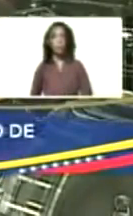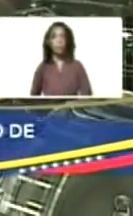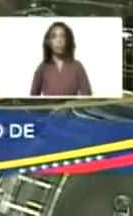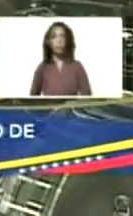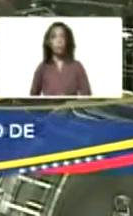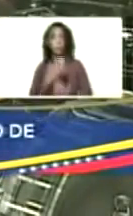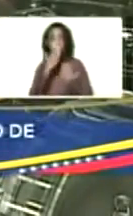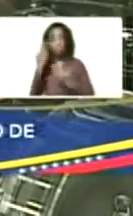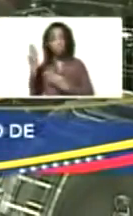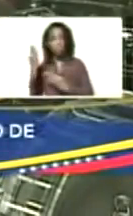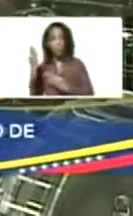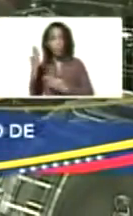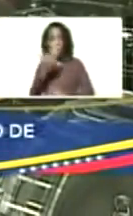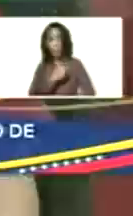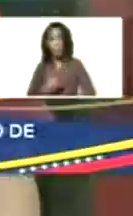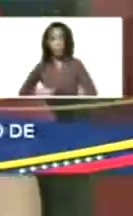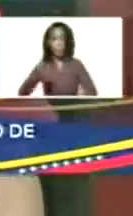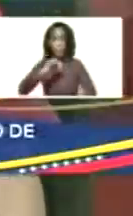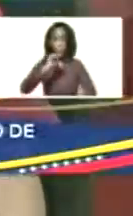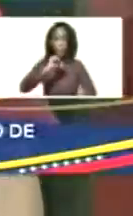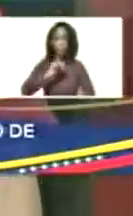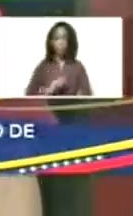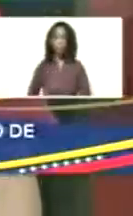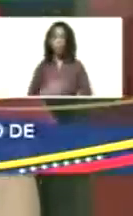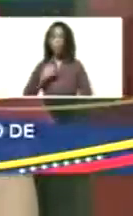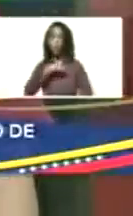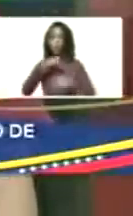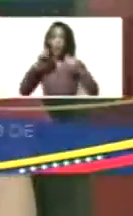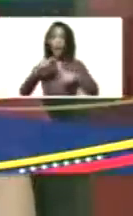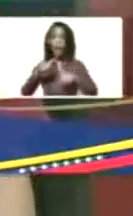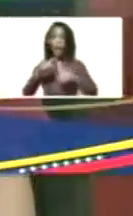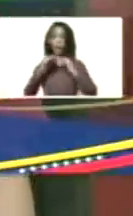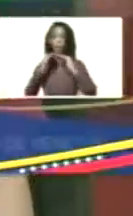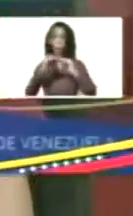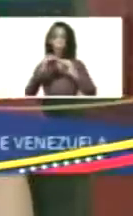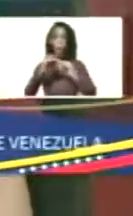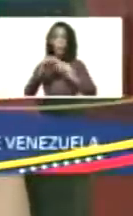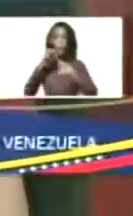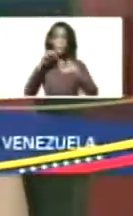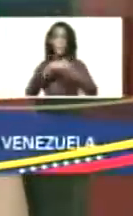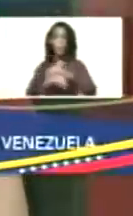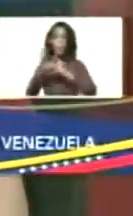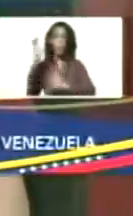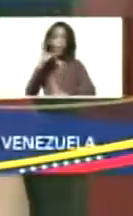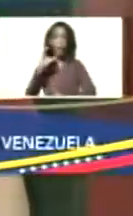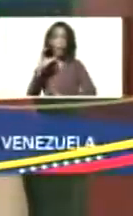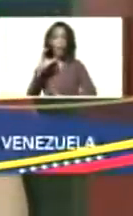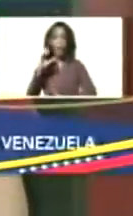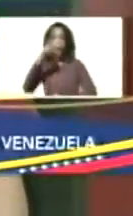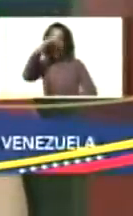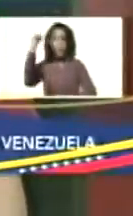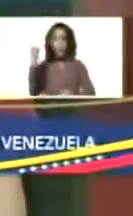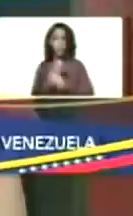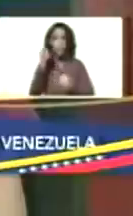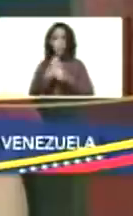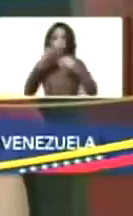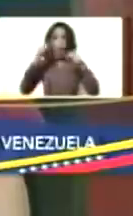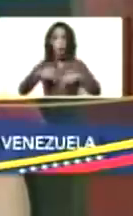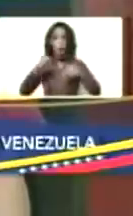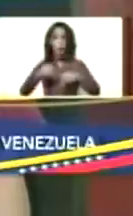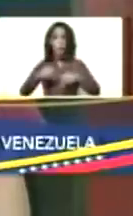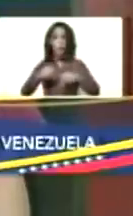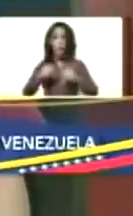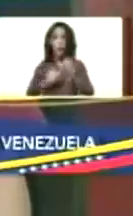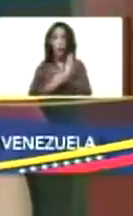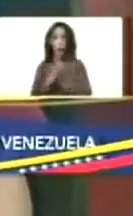Así es, presidente. Desde acá, desde los patios y talleres del Metro de Caracas, la clase obrera hoy emprende